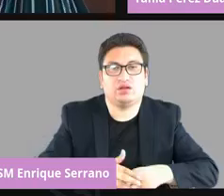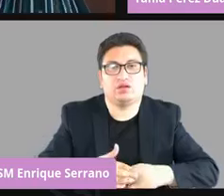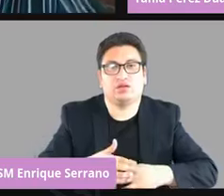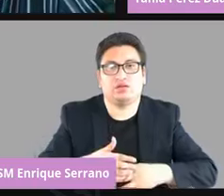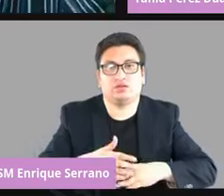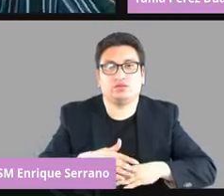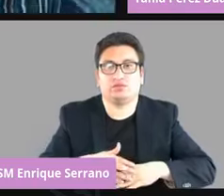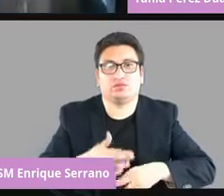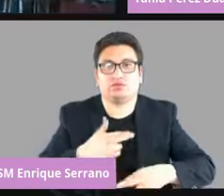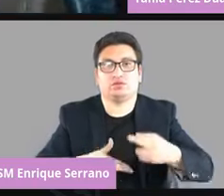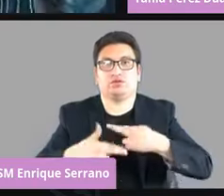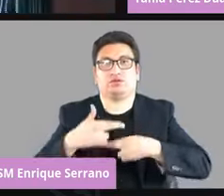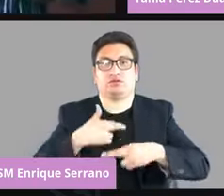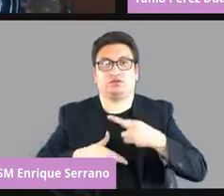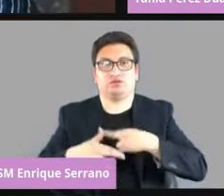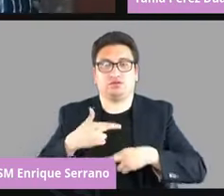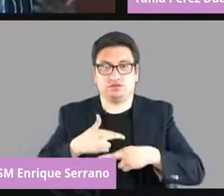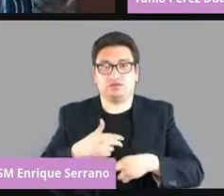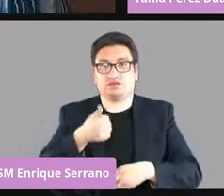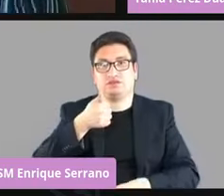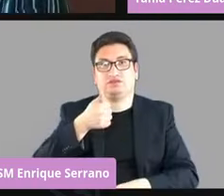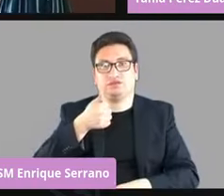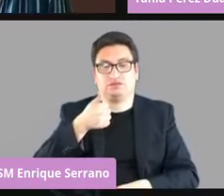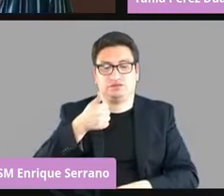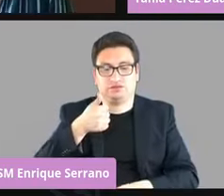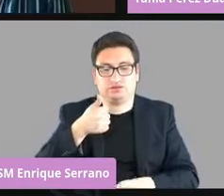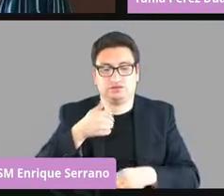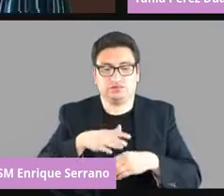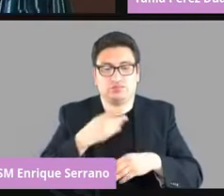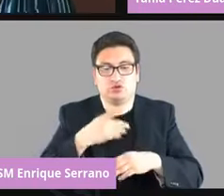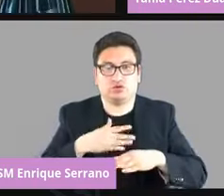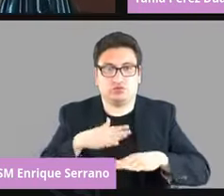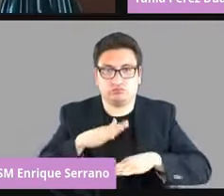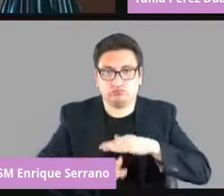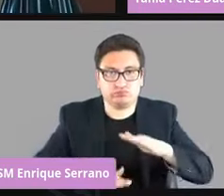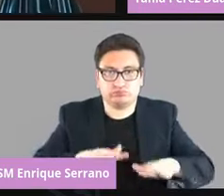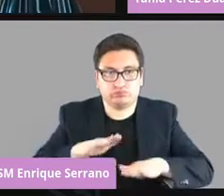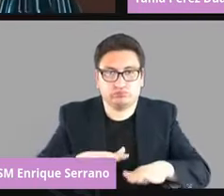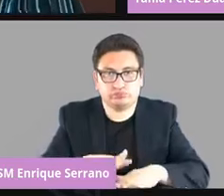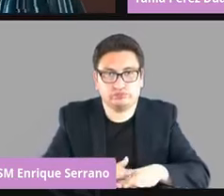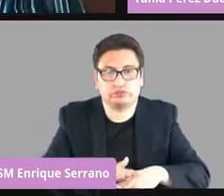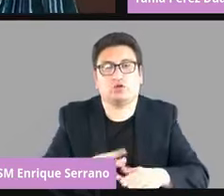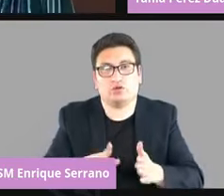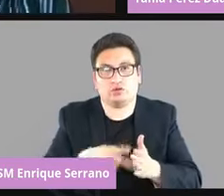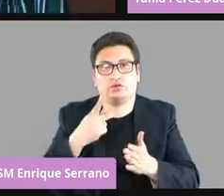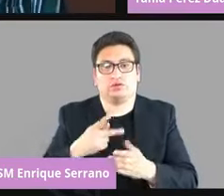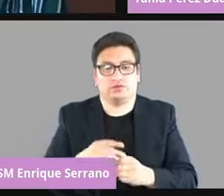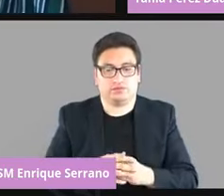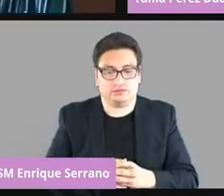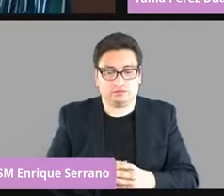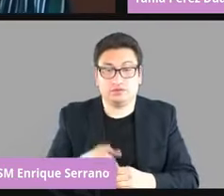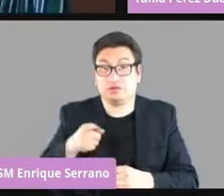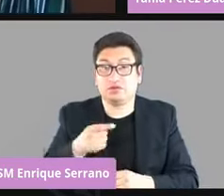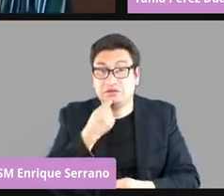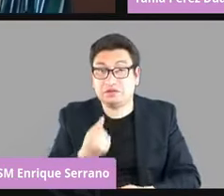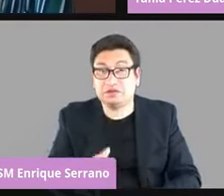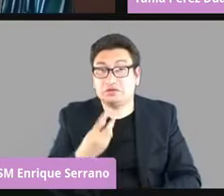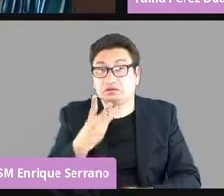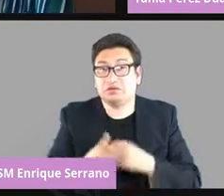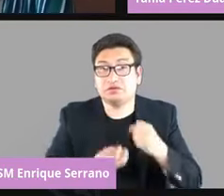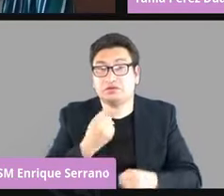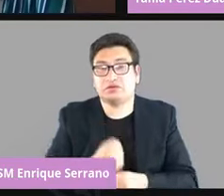no se regresa a 3, va para atrás 6, porque ya no valió y va para adelante otra vez. ¿Y tiene 3 años? 3 años